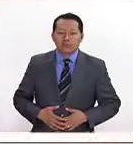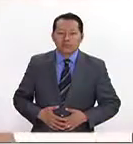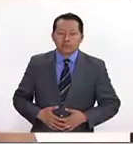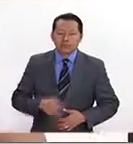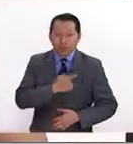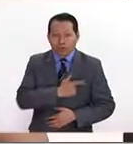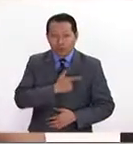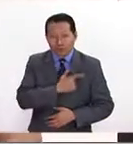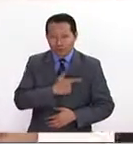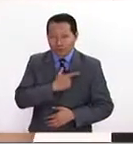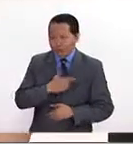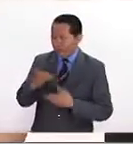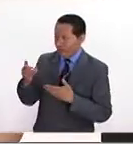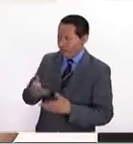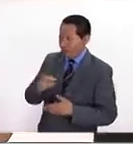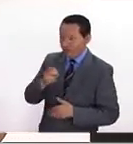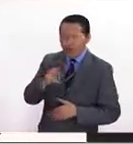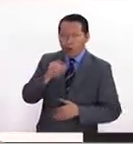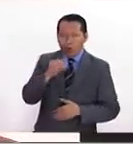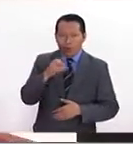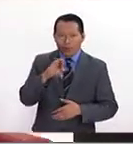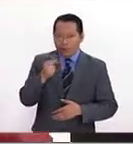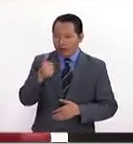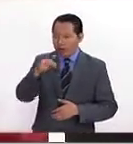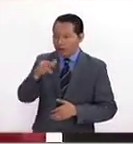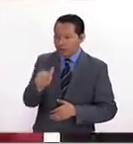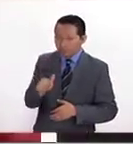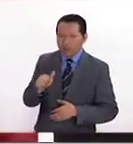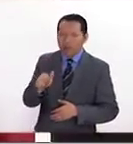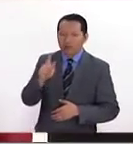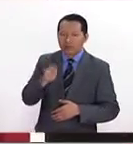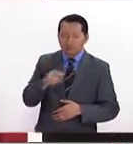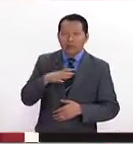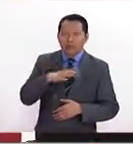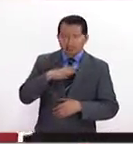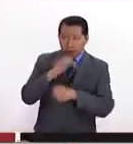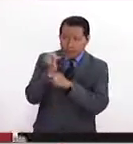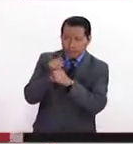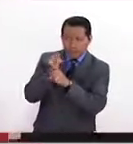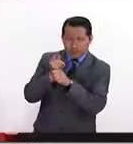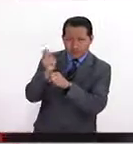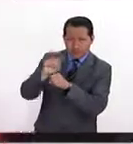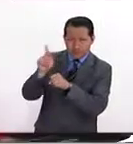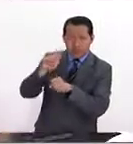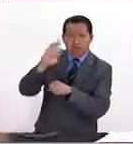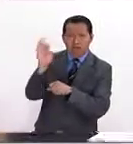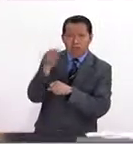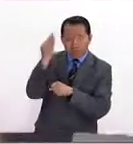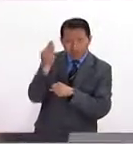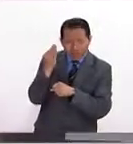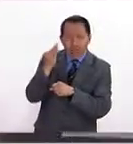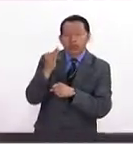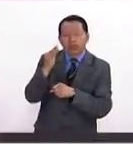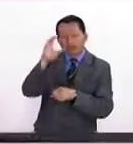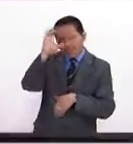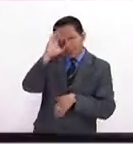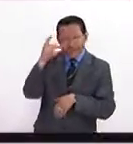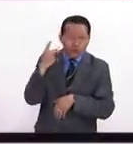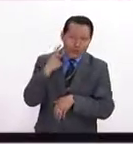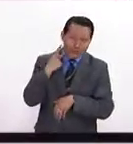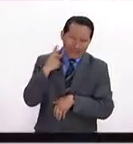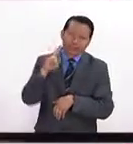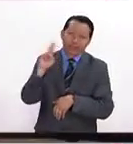Es un gusto que esté con nosotros el doctor Omar García Olascuaga, académico e investigador de la Facultad de Ciencias Políticas y Sociales de la